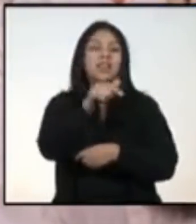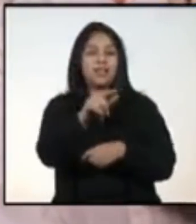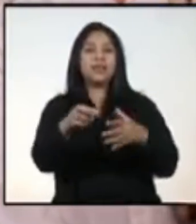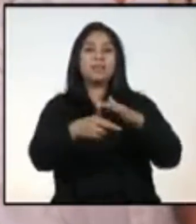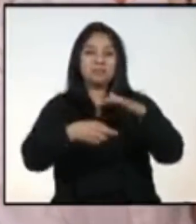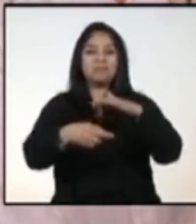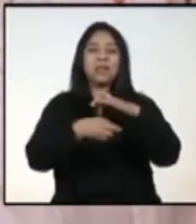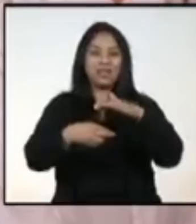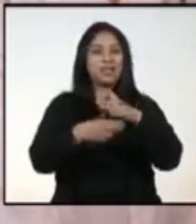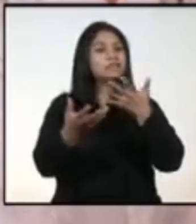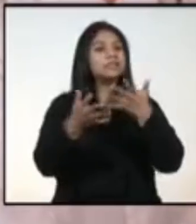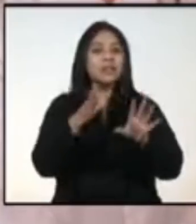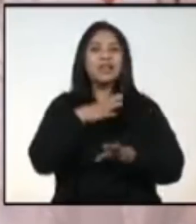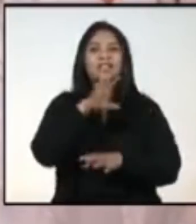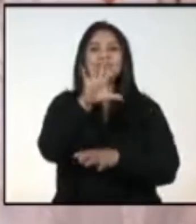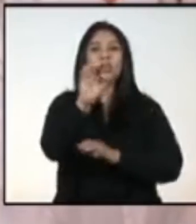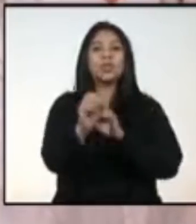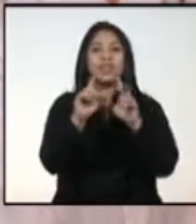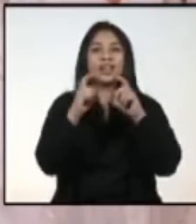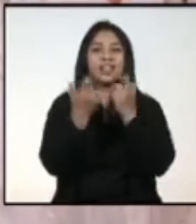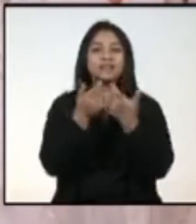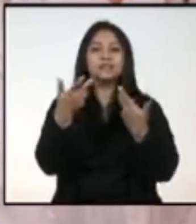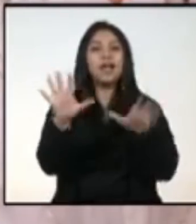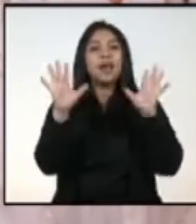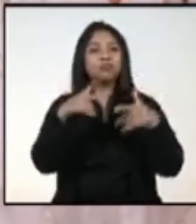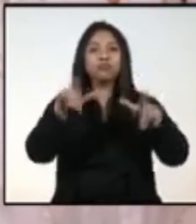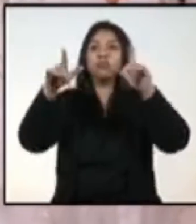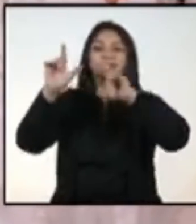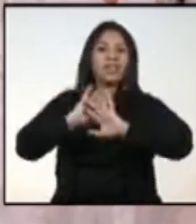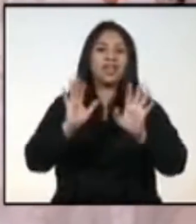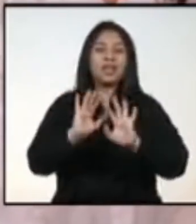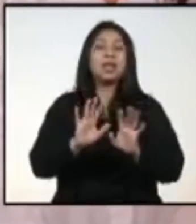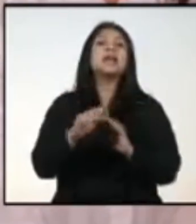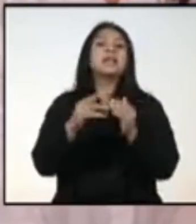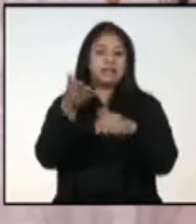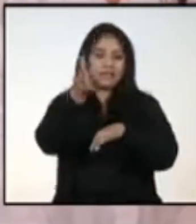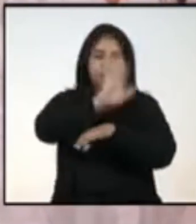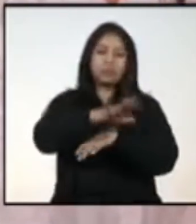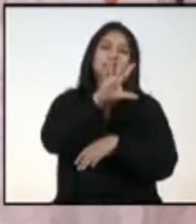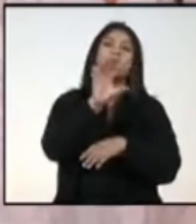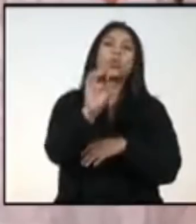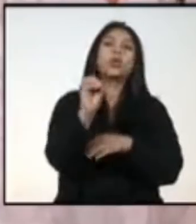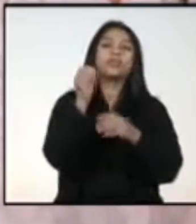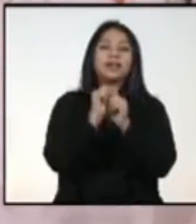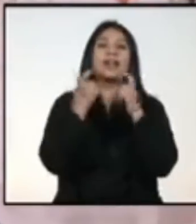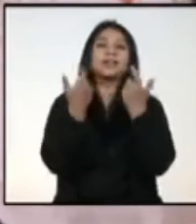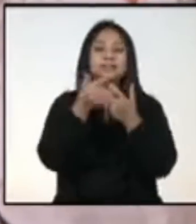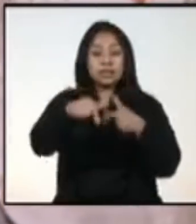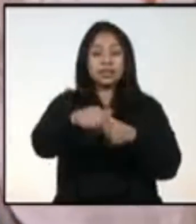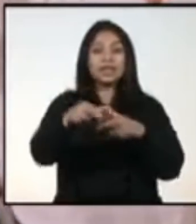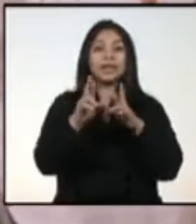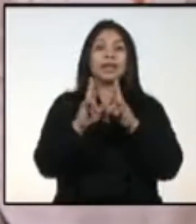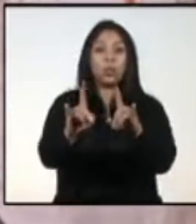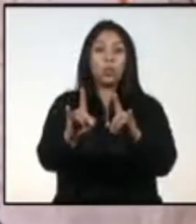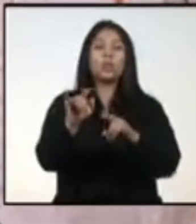ya las primeras 50 aulas y próximamente vamos a inaugurar 50 aulas aquí en Retalhuleu y vamos